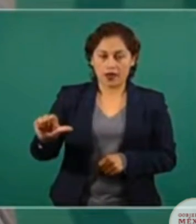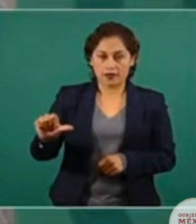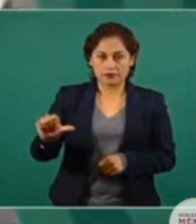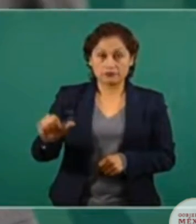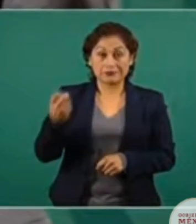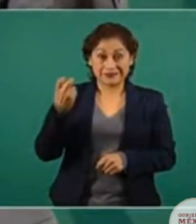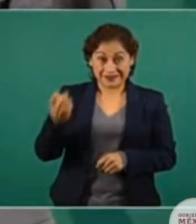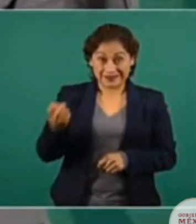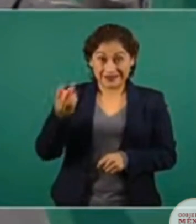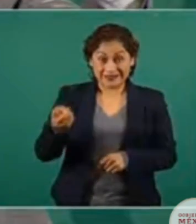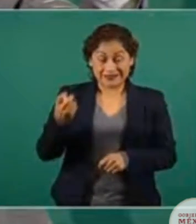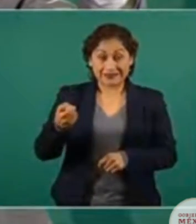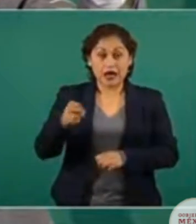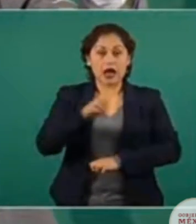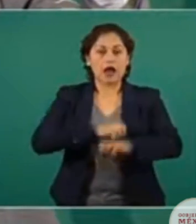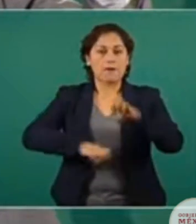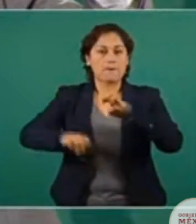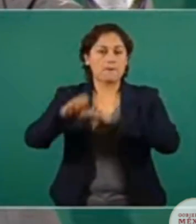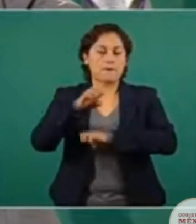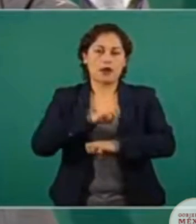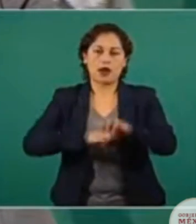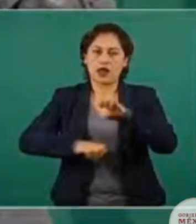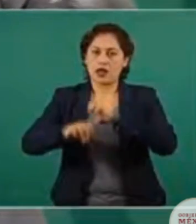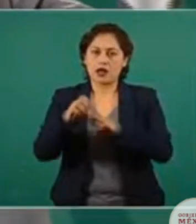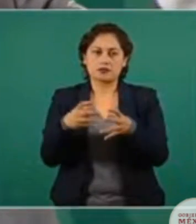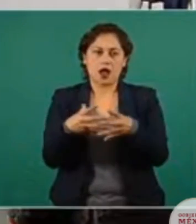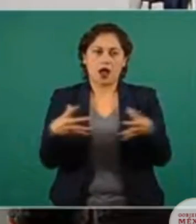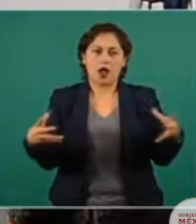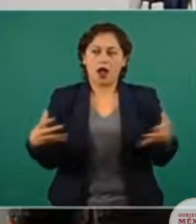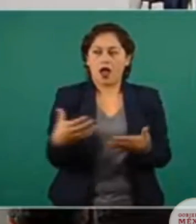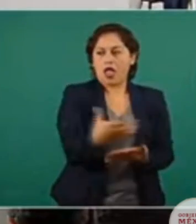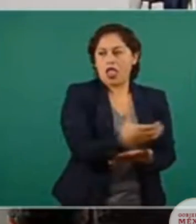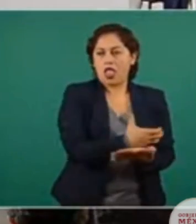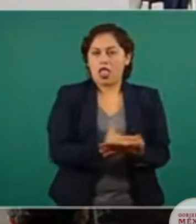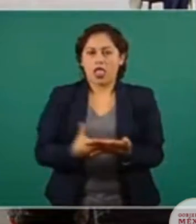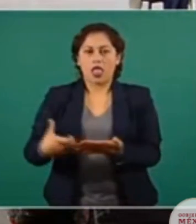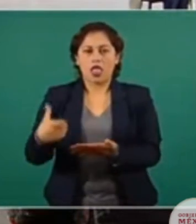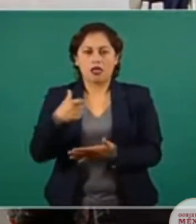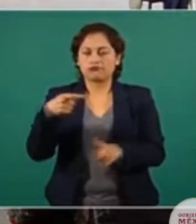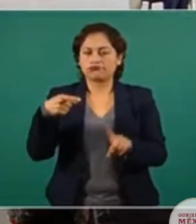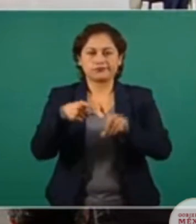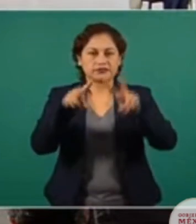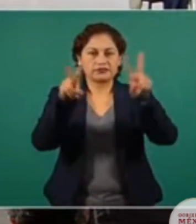que se convirtió en un monopolio y controla el mercado eléctrico